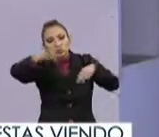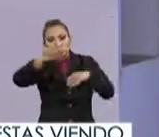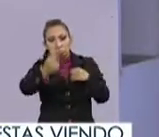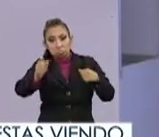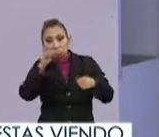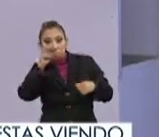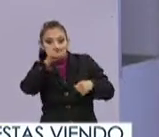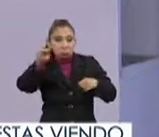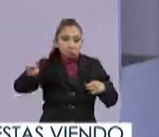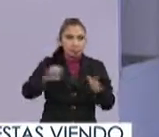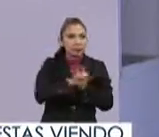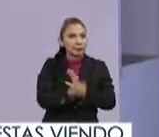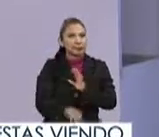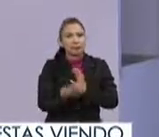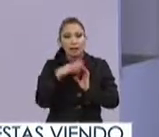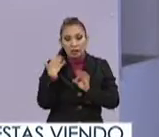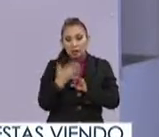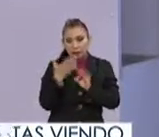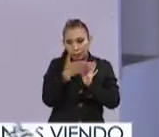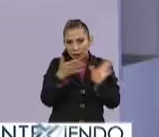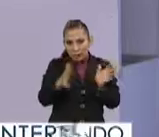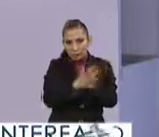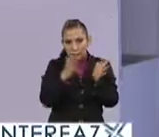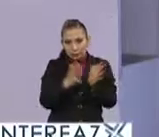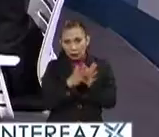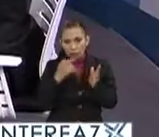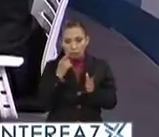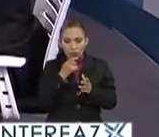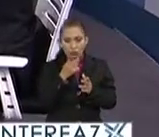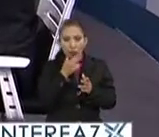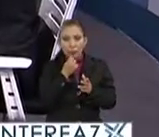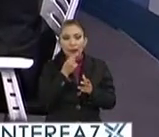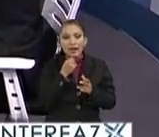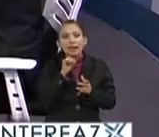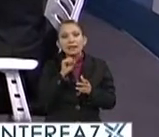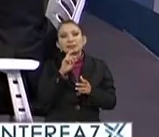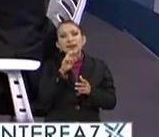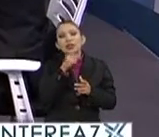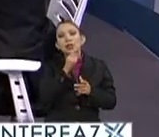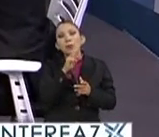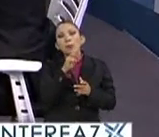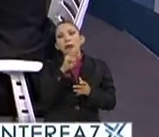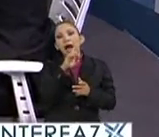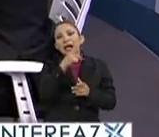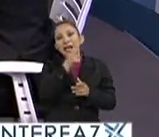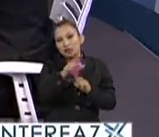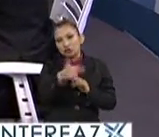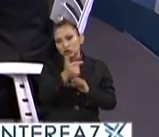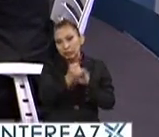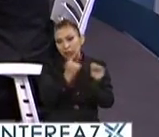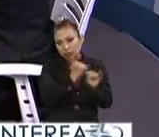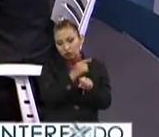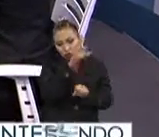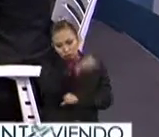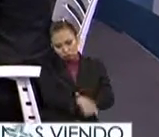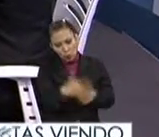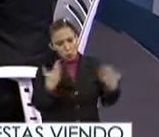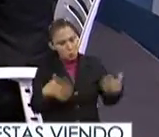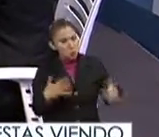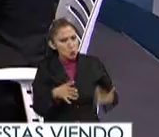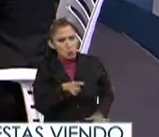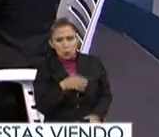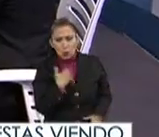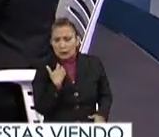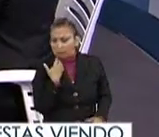talentos. Por ejemplo, en este ciclo ha participado este muchacho Sergio Vargas, que ahora ya tiene 12 años, pero que es